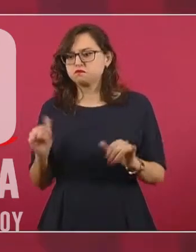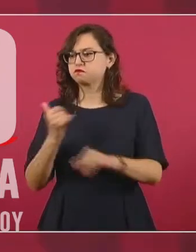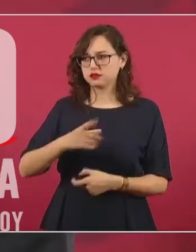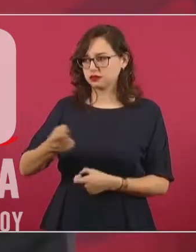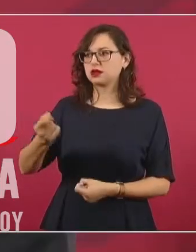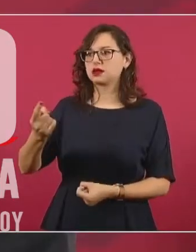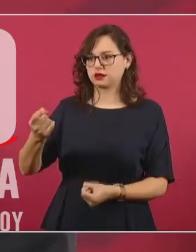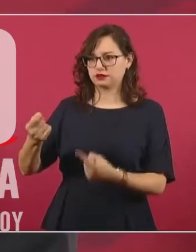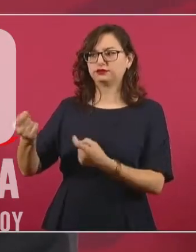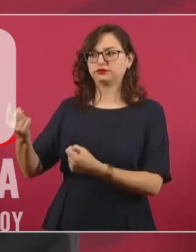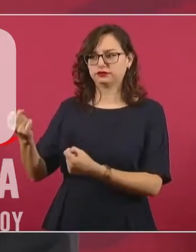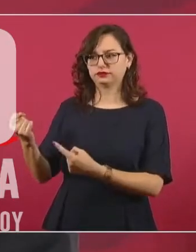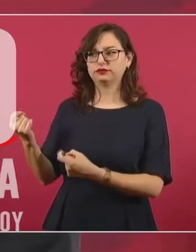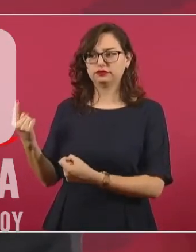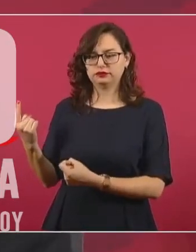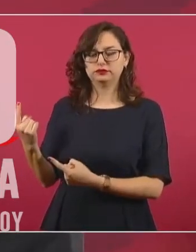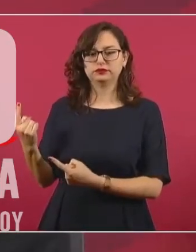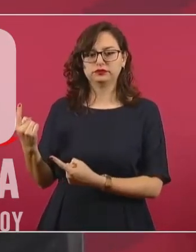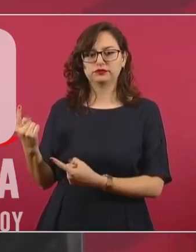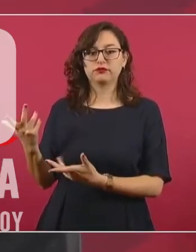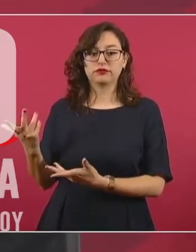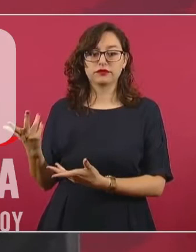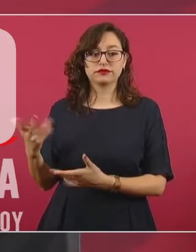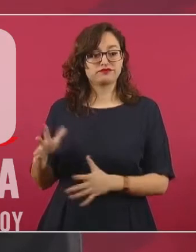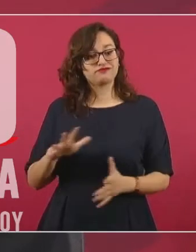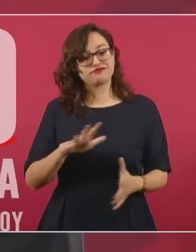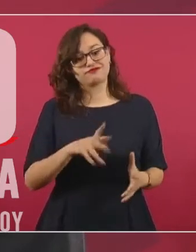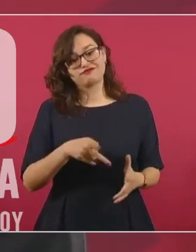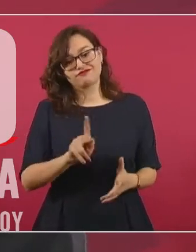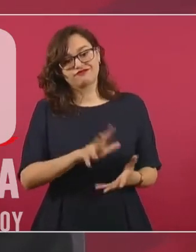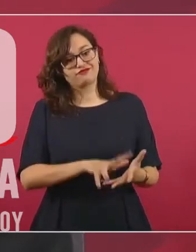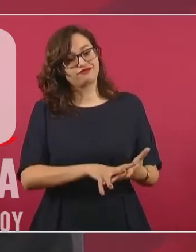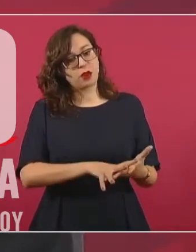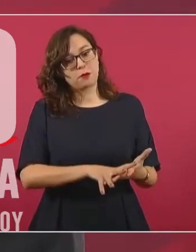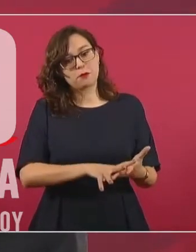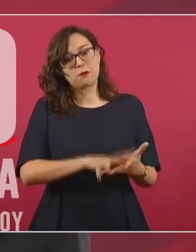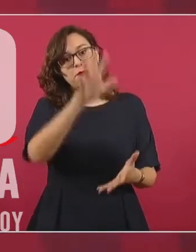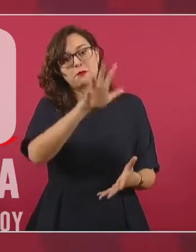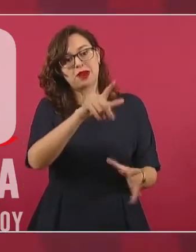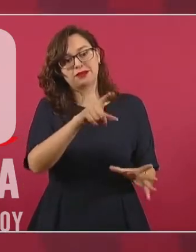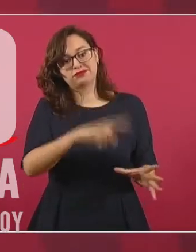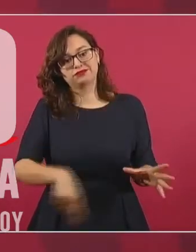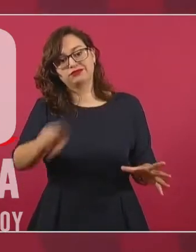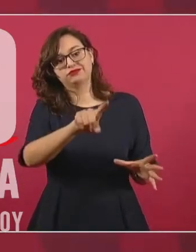profesionalismo. En el resto de los medios, en la mayoría de los medios,